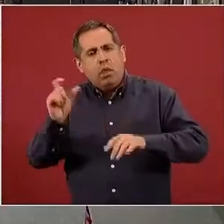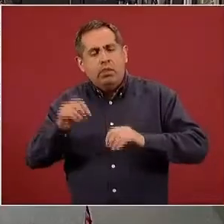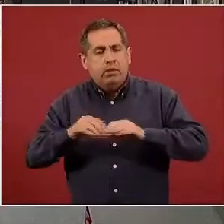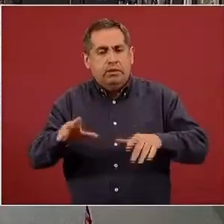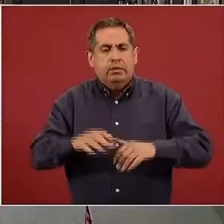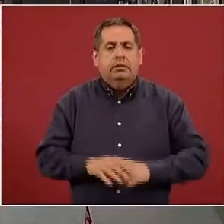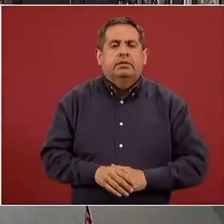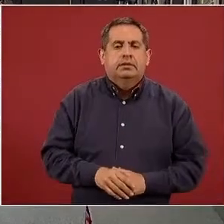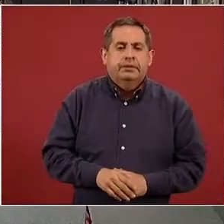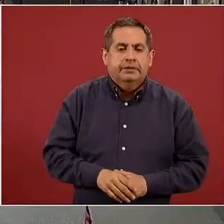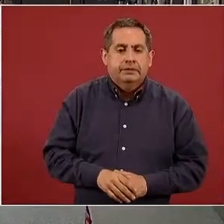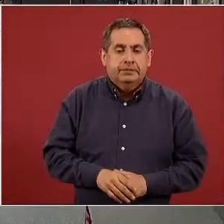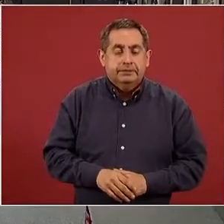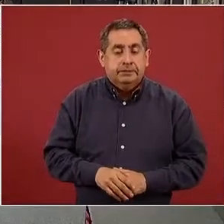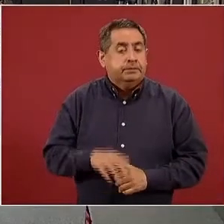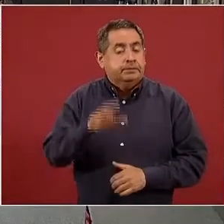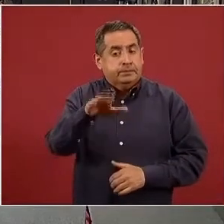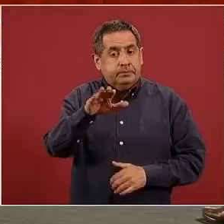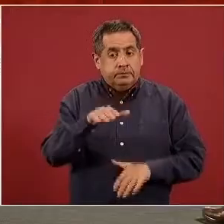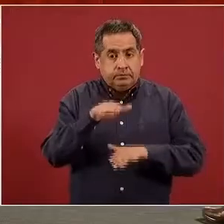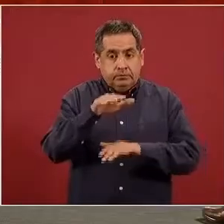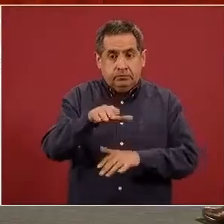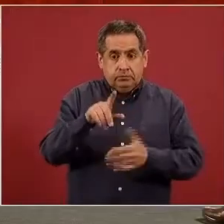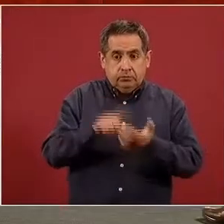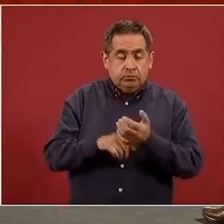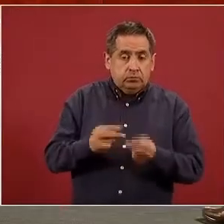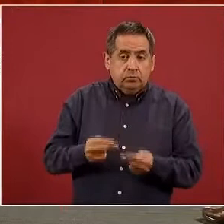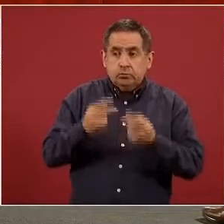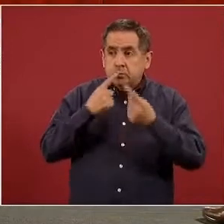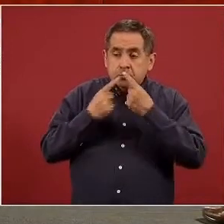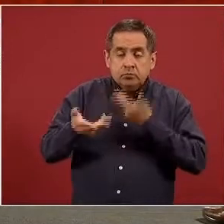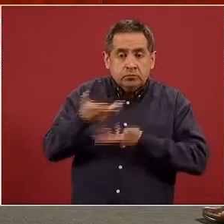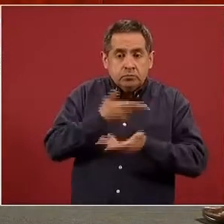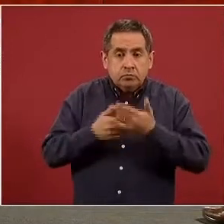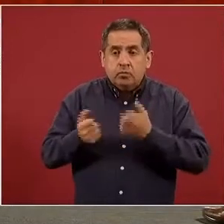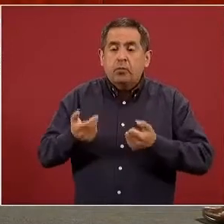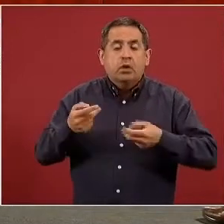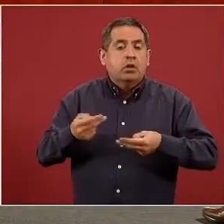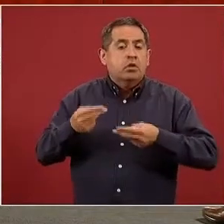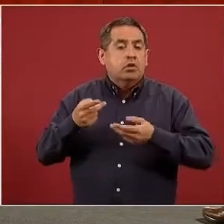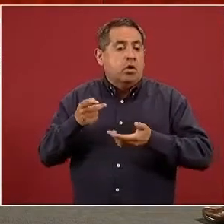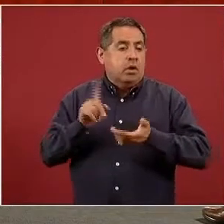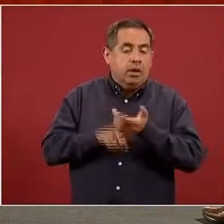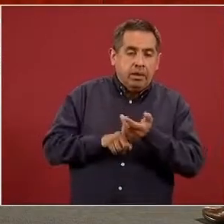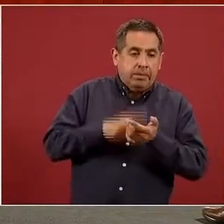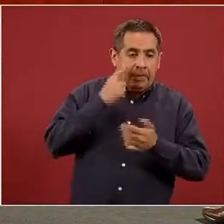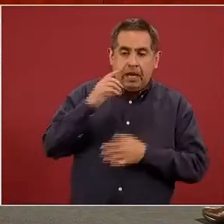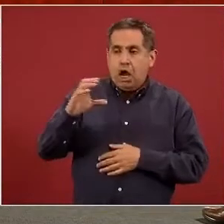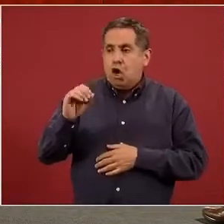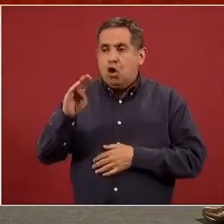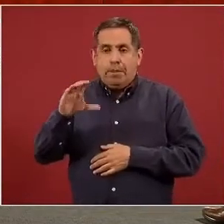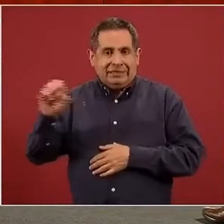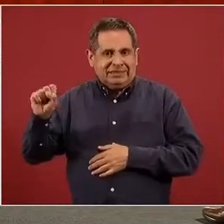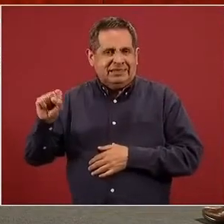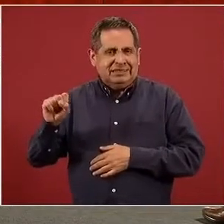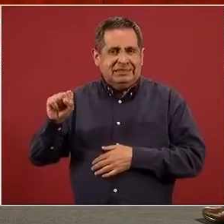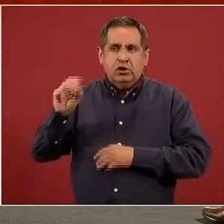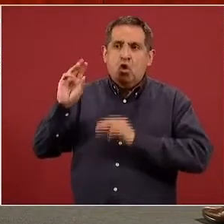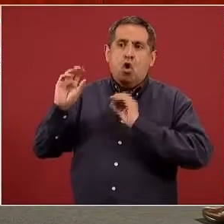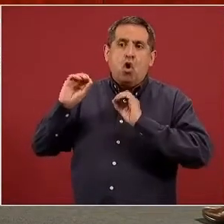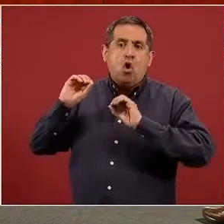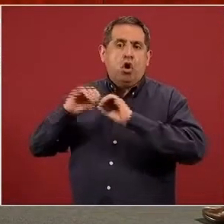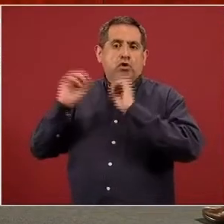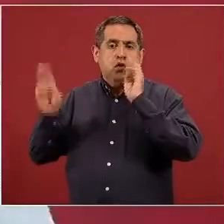gusto. Esta información sobre la negociación con COVAX, el mecanismo colaborativo de la Organización Mundial de la Salud, lo